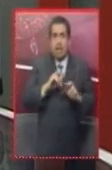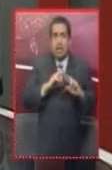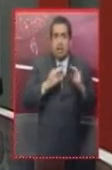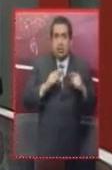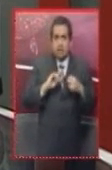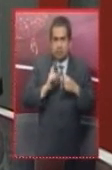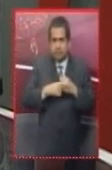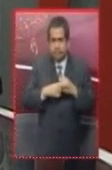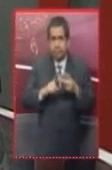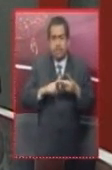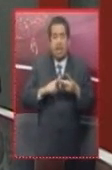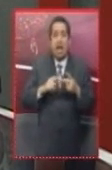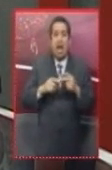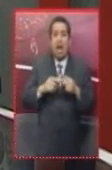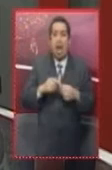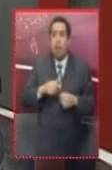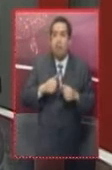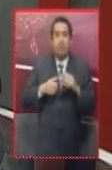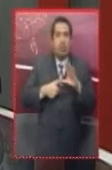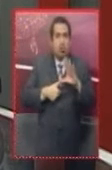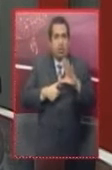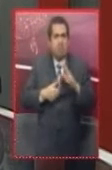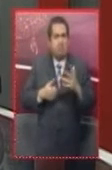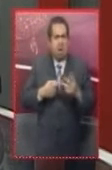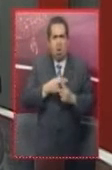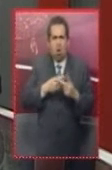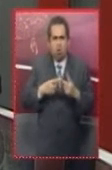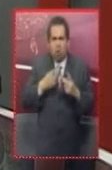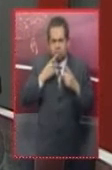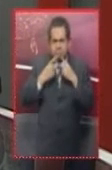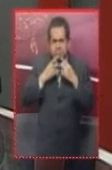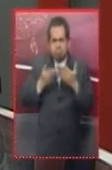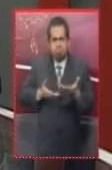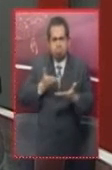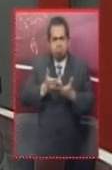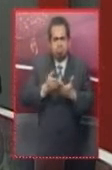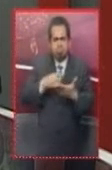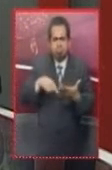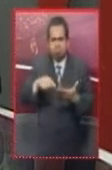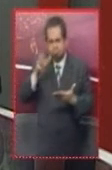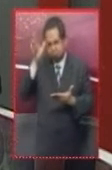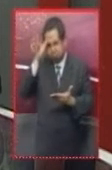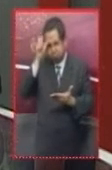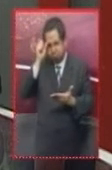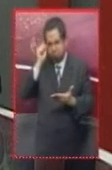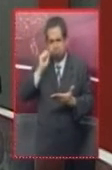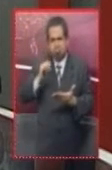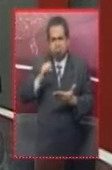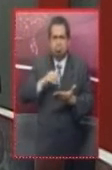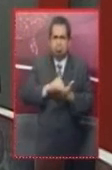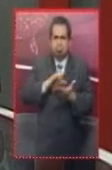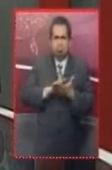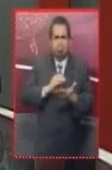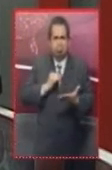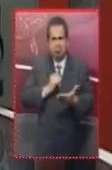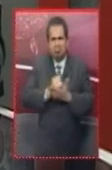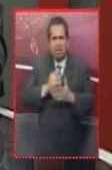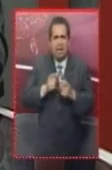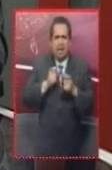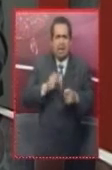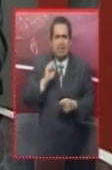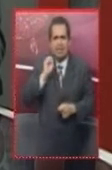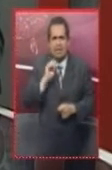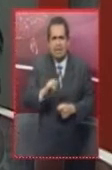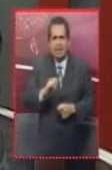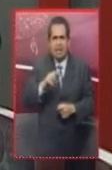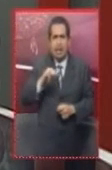Relaciones Exteriores América del Norte presentaron a la consideración del Pleno un punto de acuerdo por el que se ratifica el nombramiento expedido a favor del